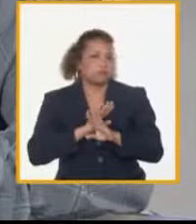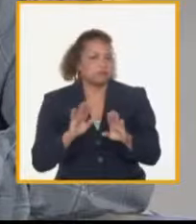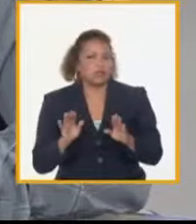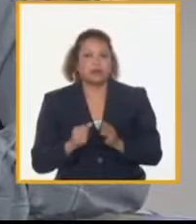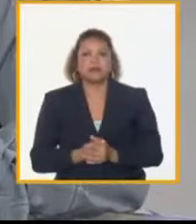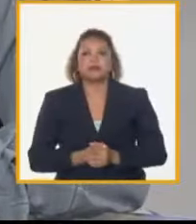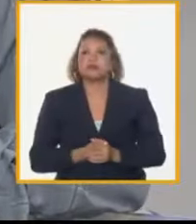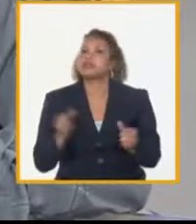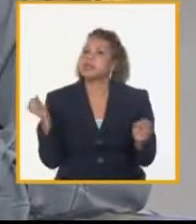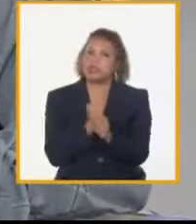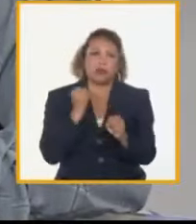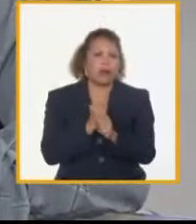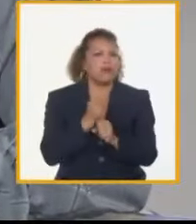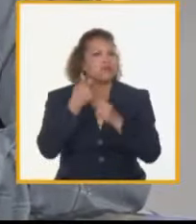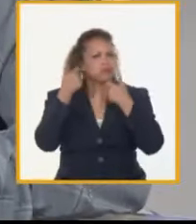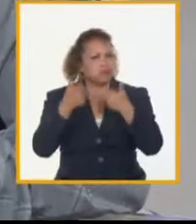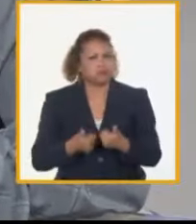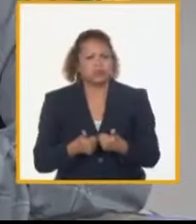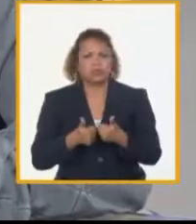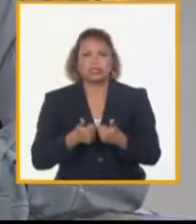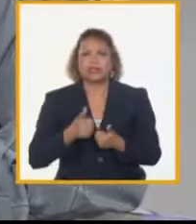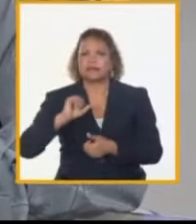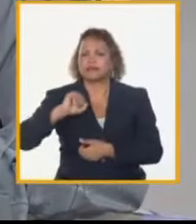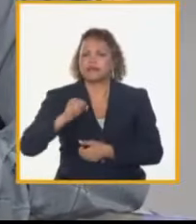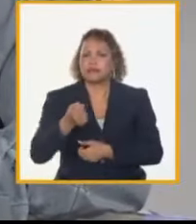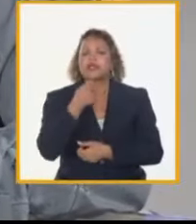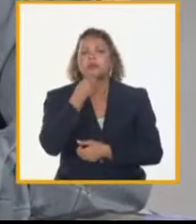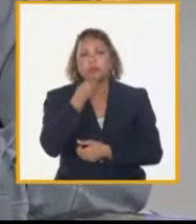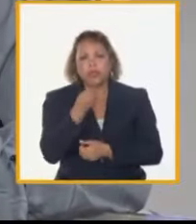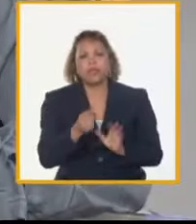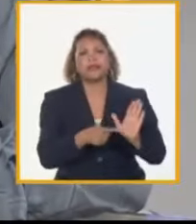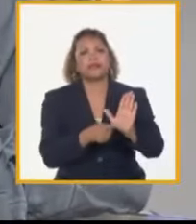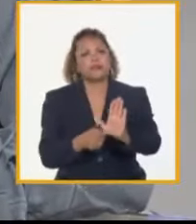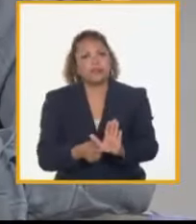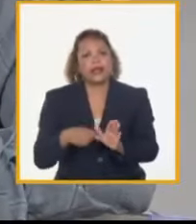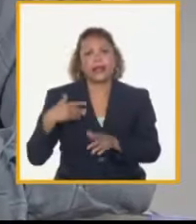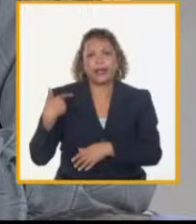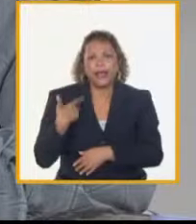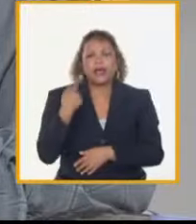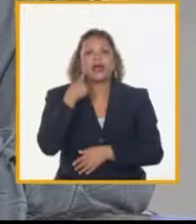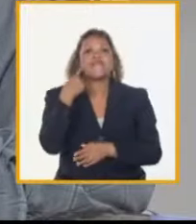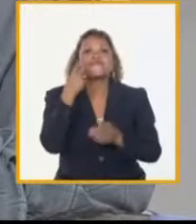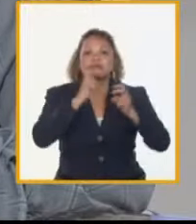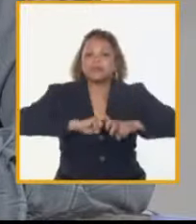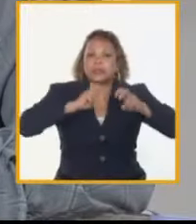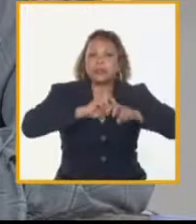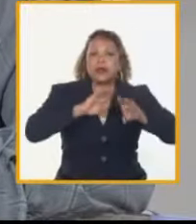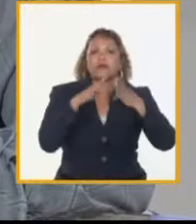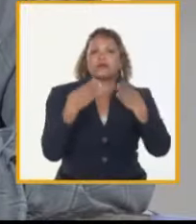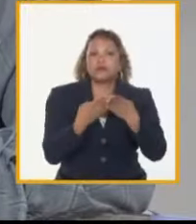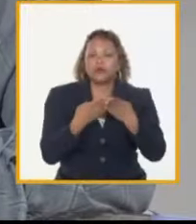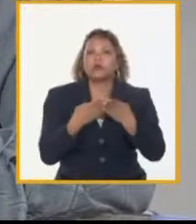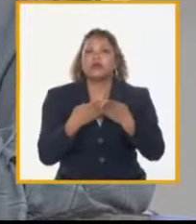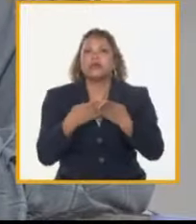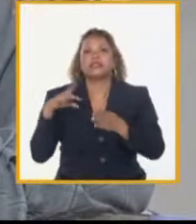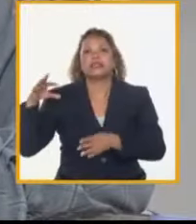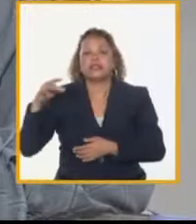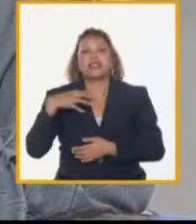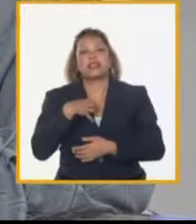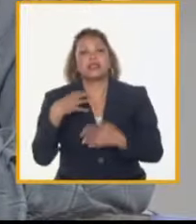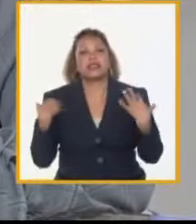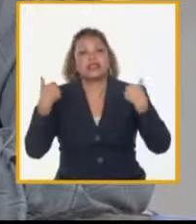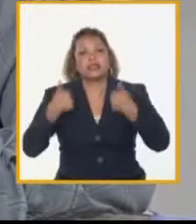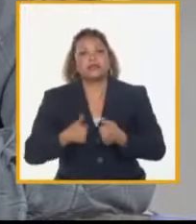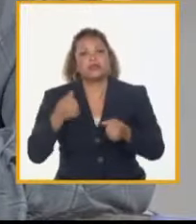se trabaja muy seriamente en poder demostrar cada una de las quejas que lleguen. Esta de Pinar del Río ya la tiene el director nacional de